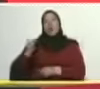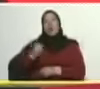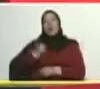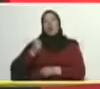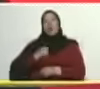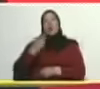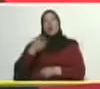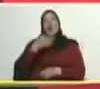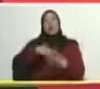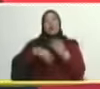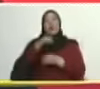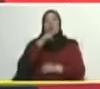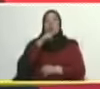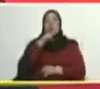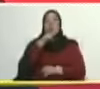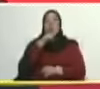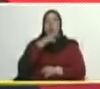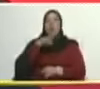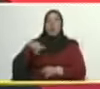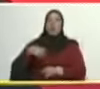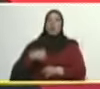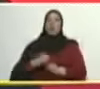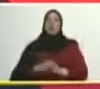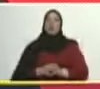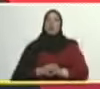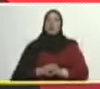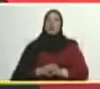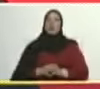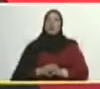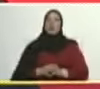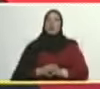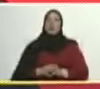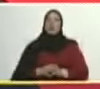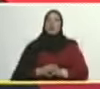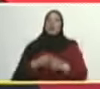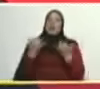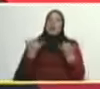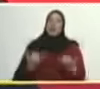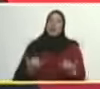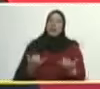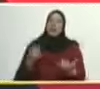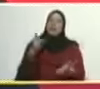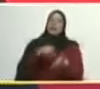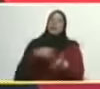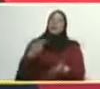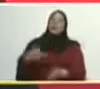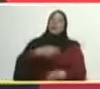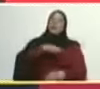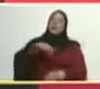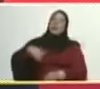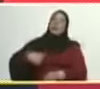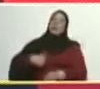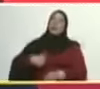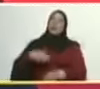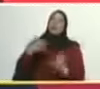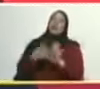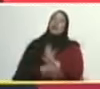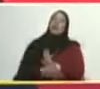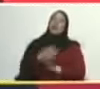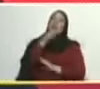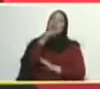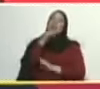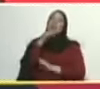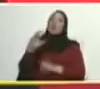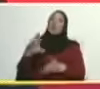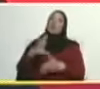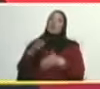tiene ni tendrá justificación nunca. Bajo ninguna circunstancia debemos permitir que lo ocurrido en la Embajada Mexicana